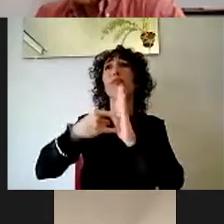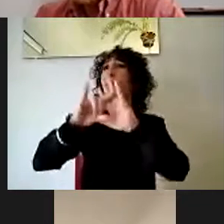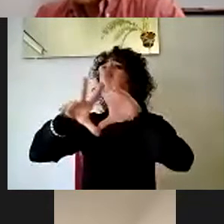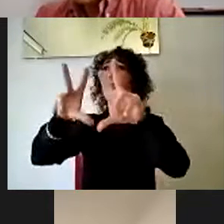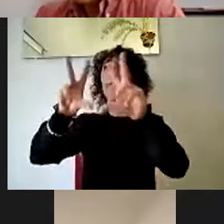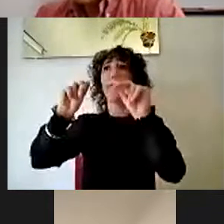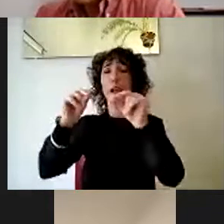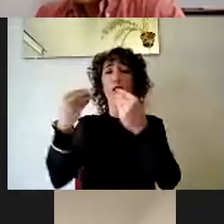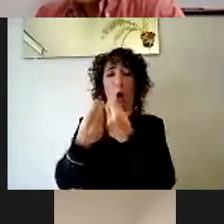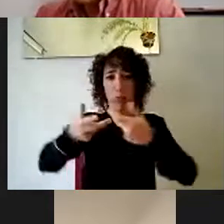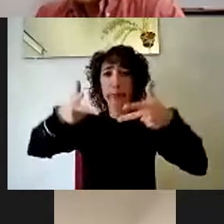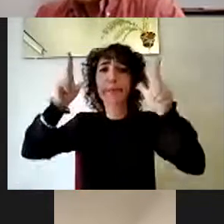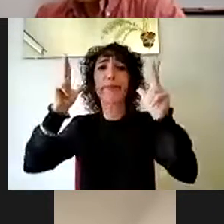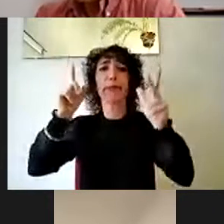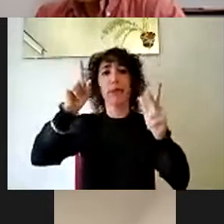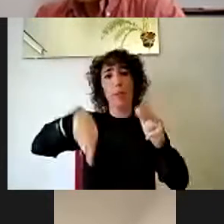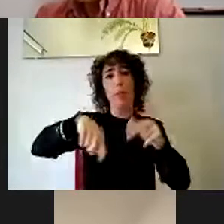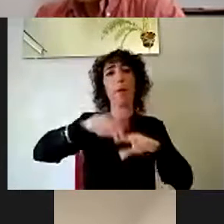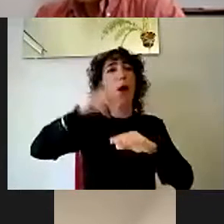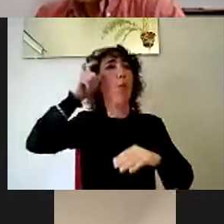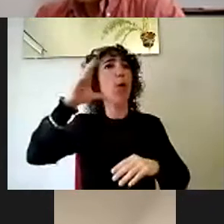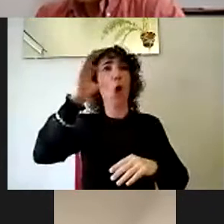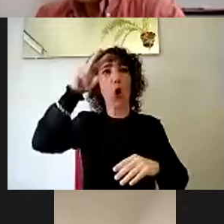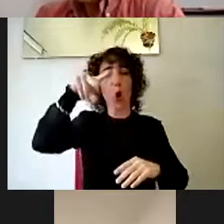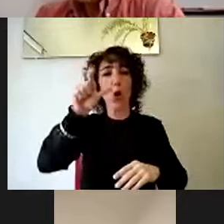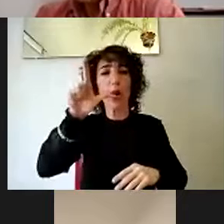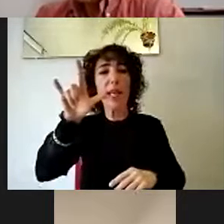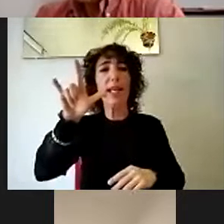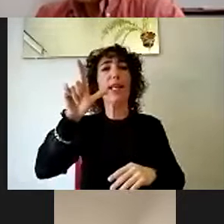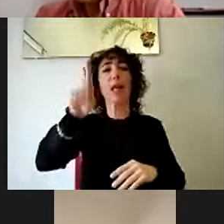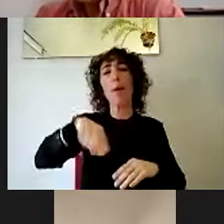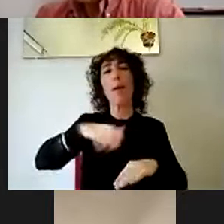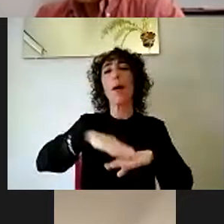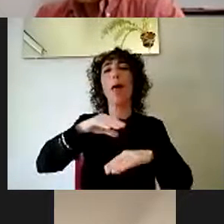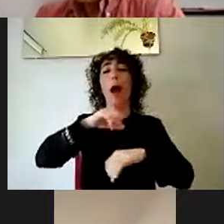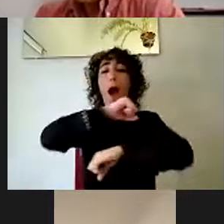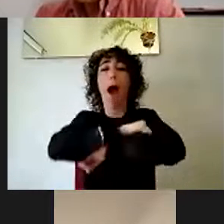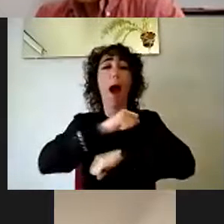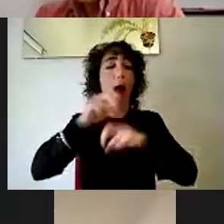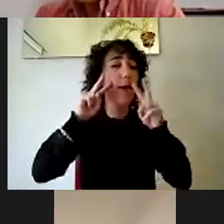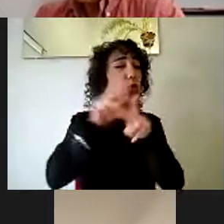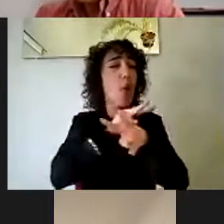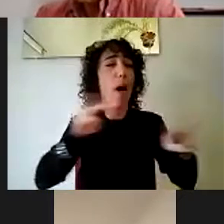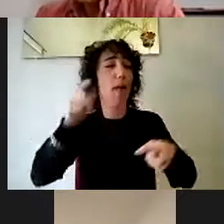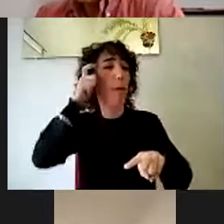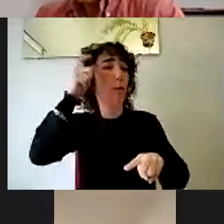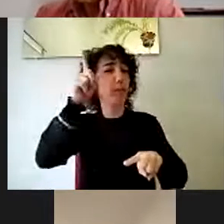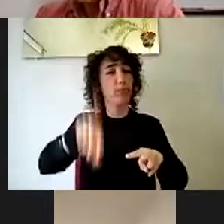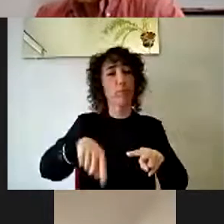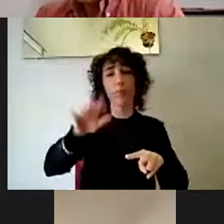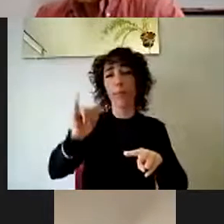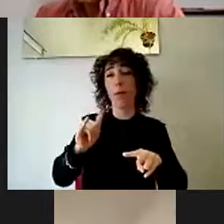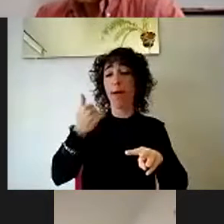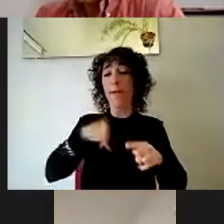para Conil, proyecto de agua potable para La Somada. Y en estos momentos GESPLAN está terminando